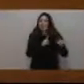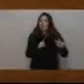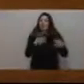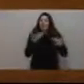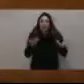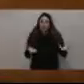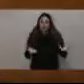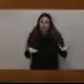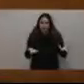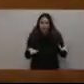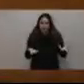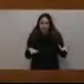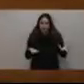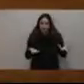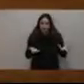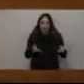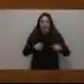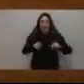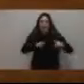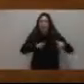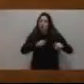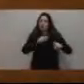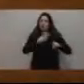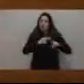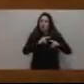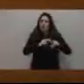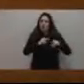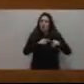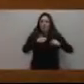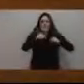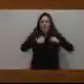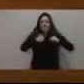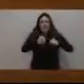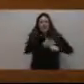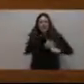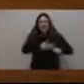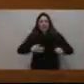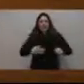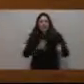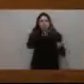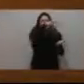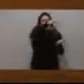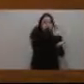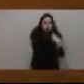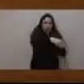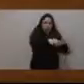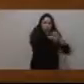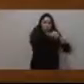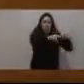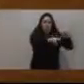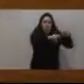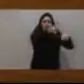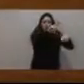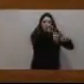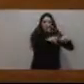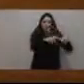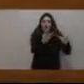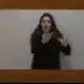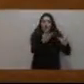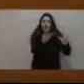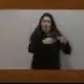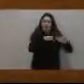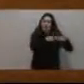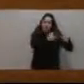lejano. Nos encontrábamos ante una decisión política, una obcecación de querer que se construyese a toda costa, sin ser capaz de analizar las